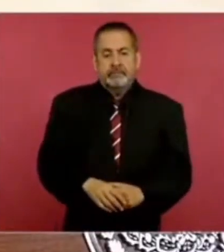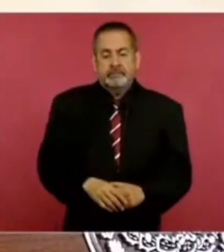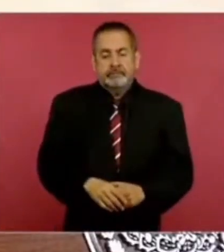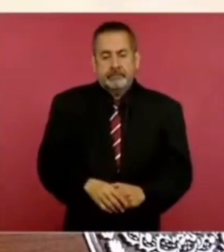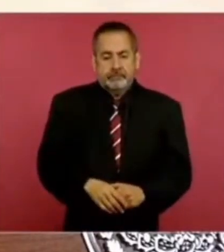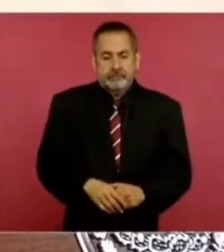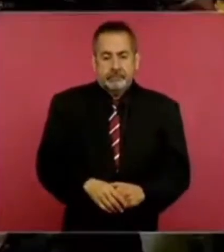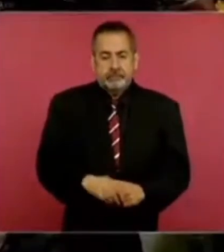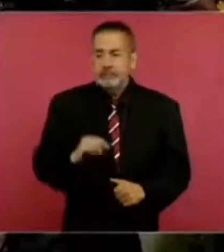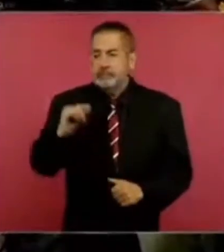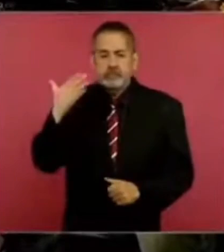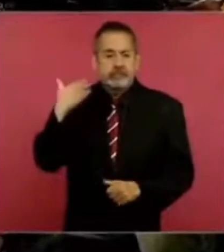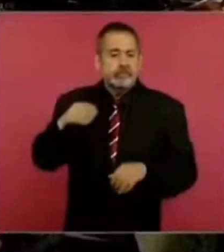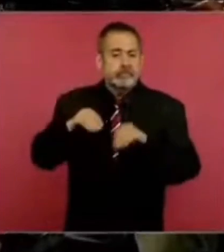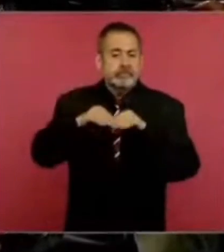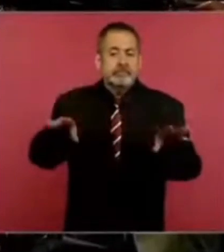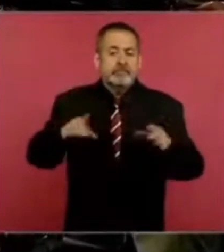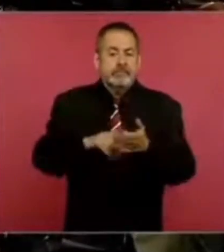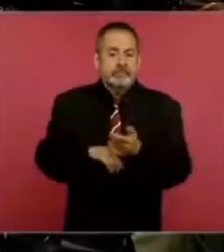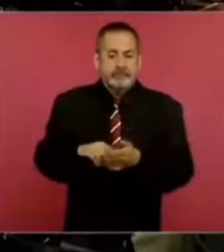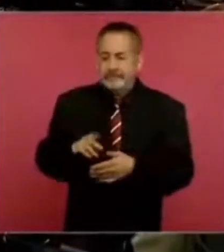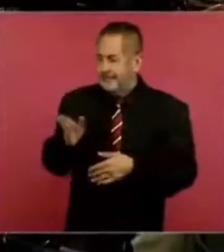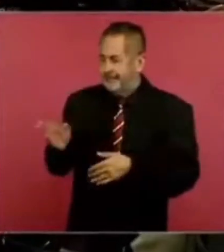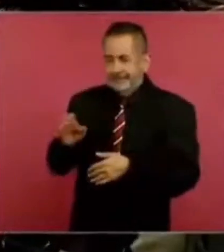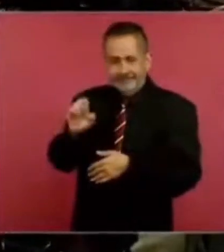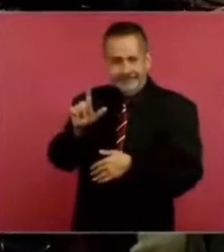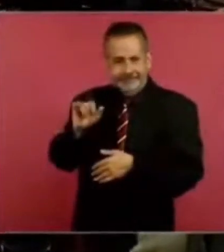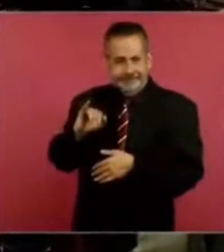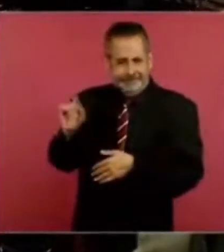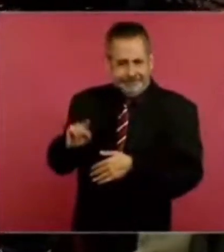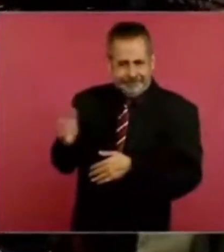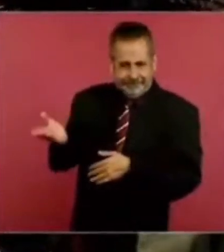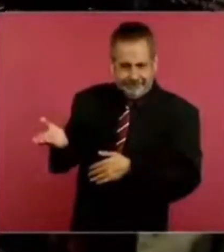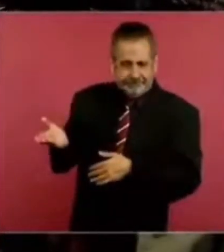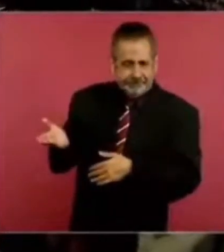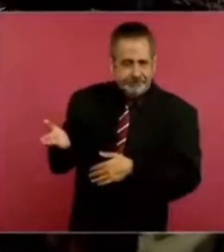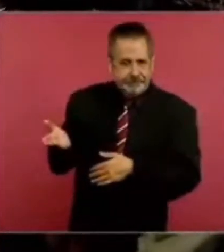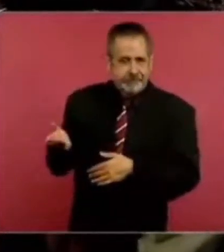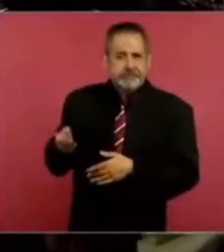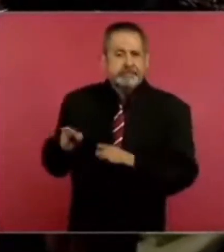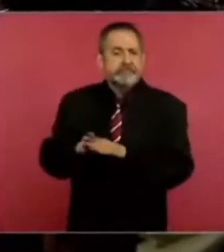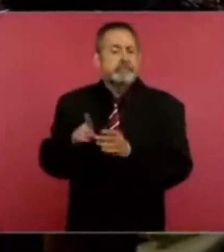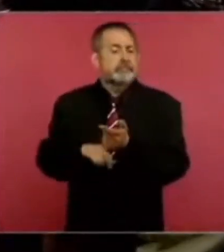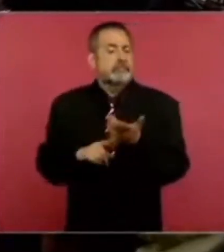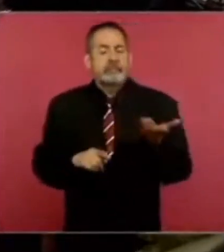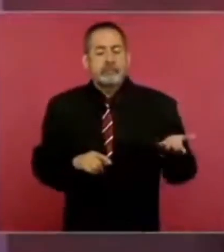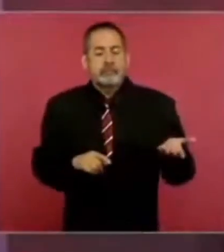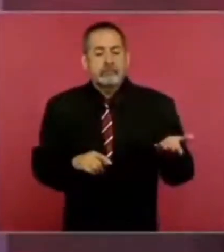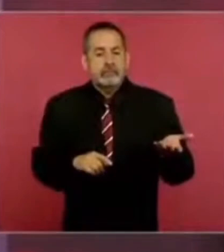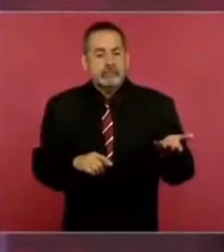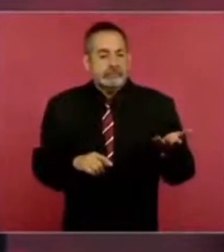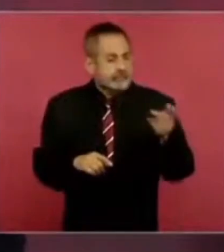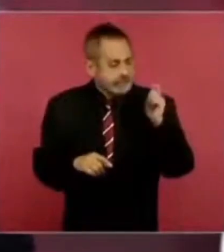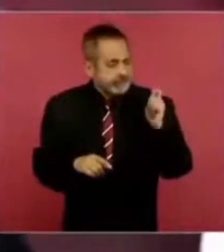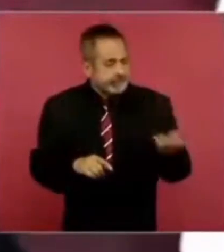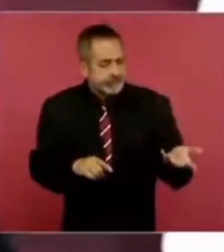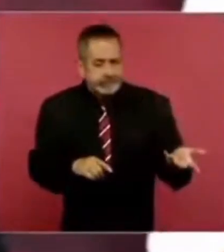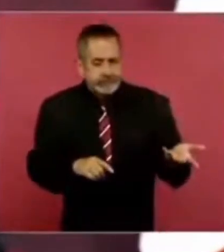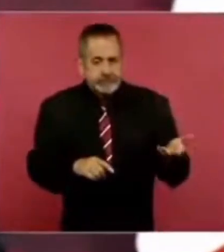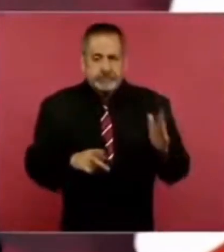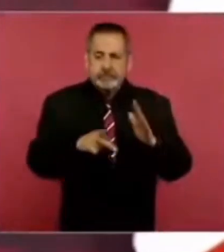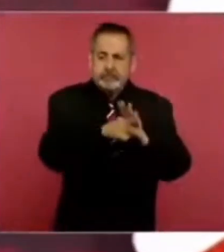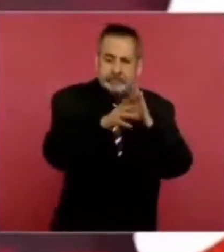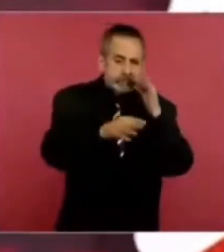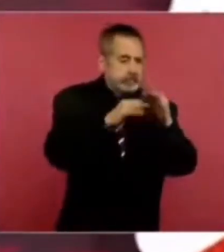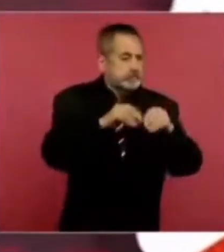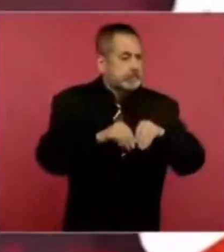Esto que acaba de dar a conocer Elizabeth, de cómo los